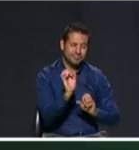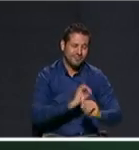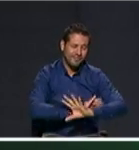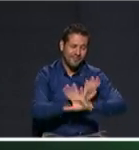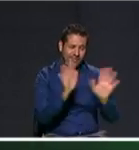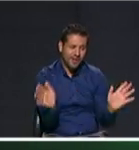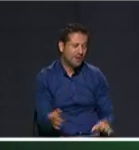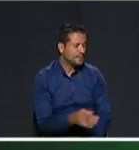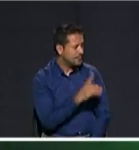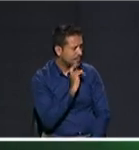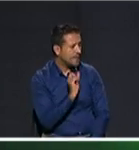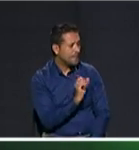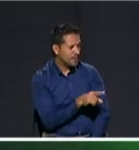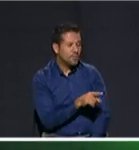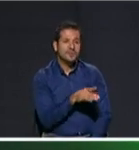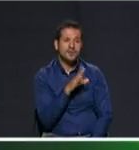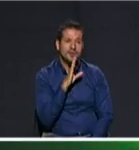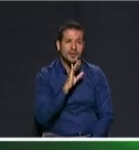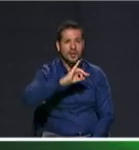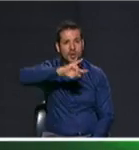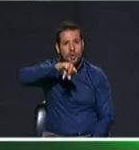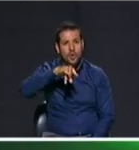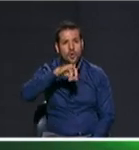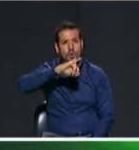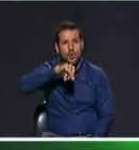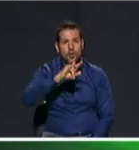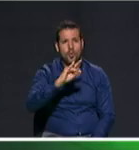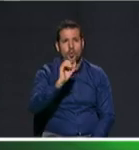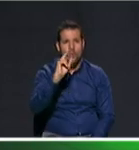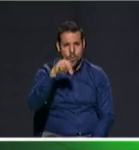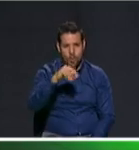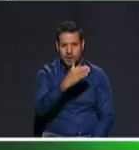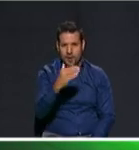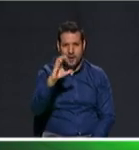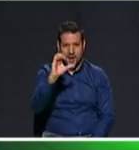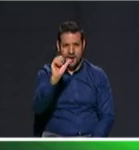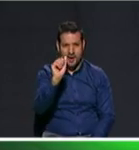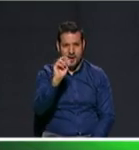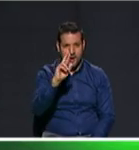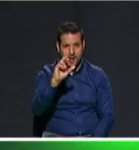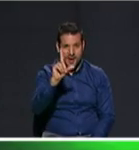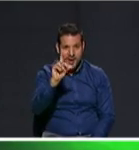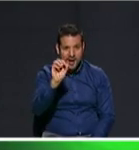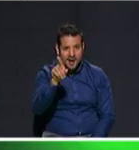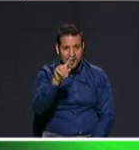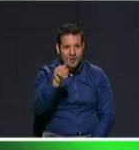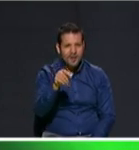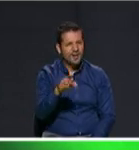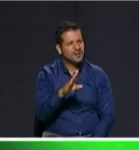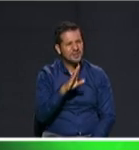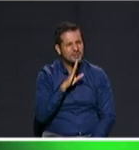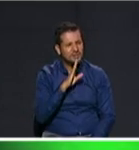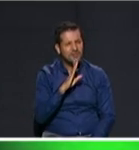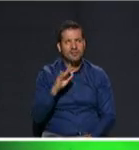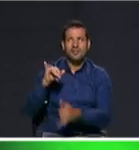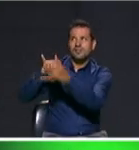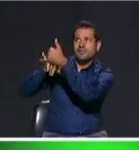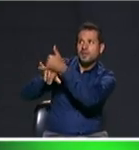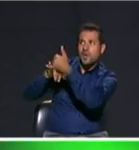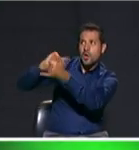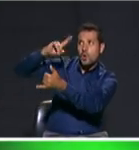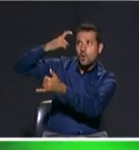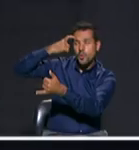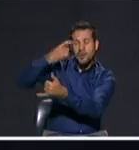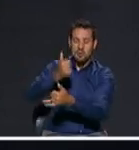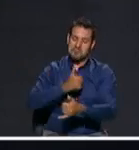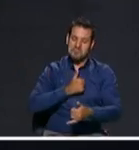pregunta entonces ahora es para el candidato juan carlos vélez sobre su paquete de obras para medellín y cuales dependen netamente de recursos del gobierno